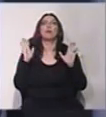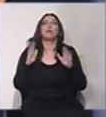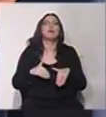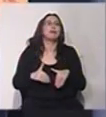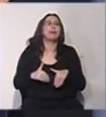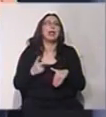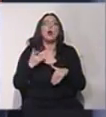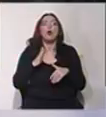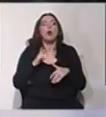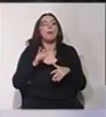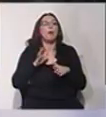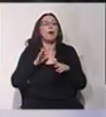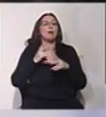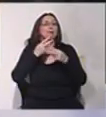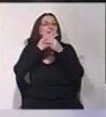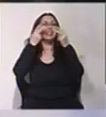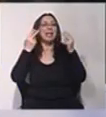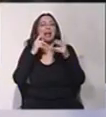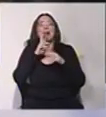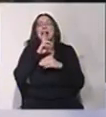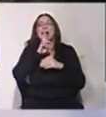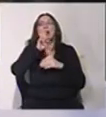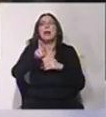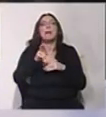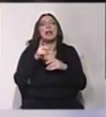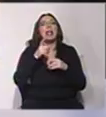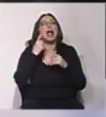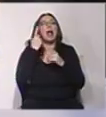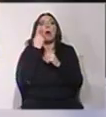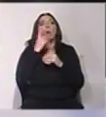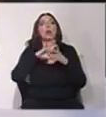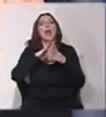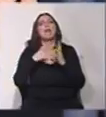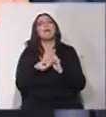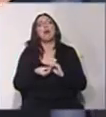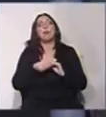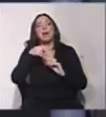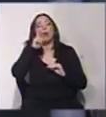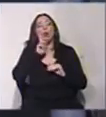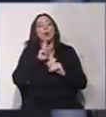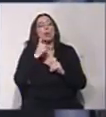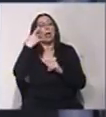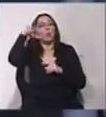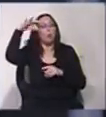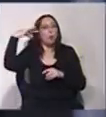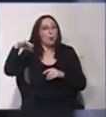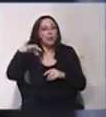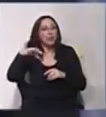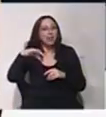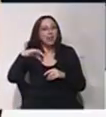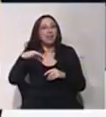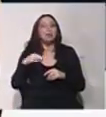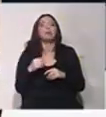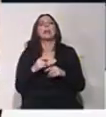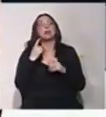como estandarizado, no. ¿Responde a un patrón único de conductas asociadas? A ver, también otra